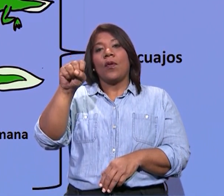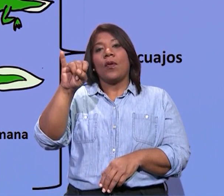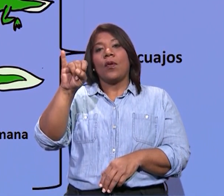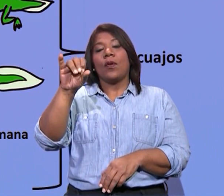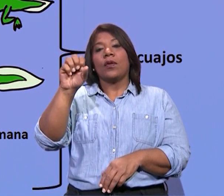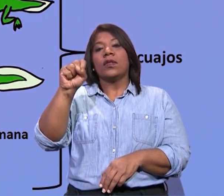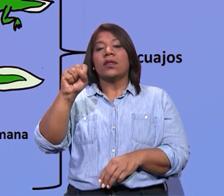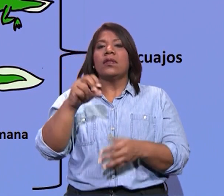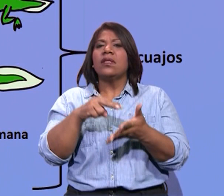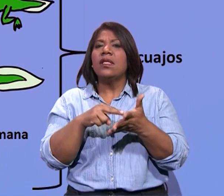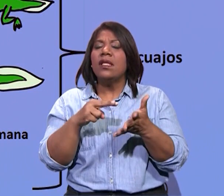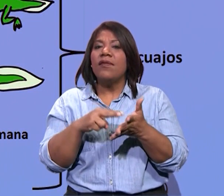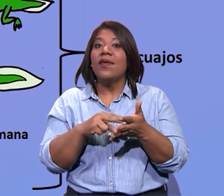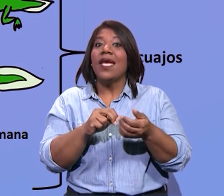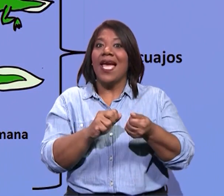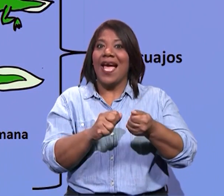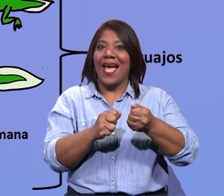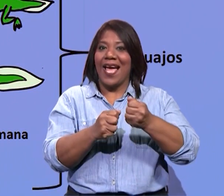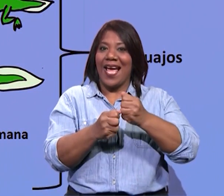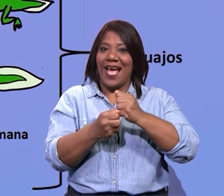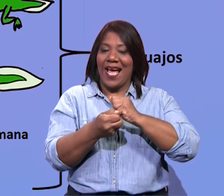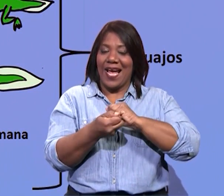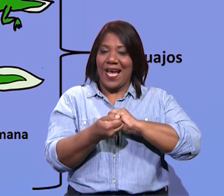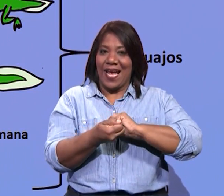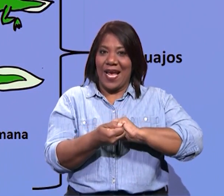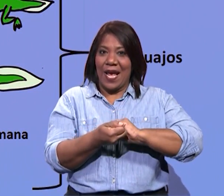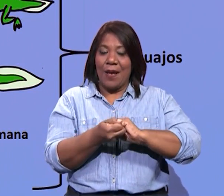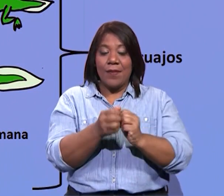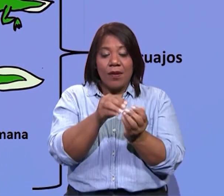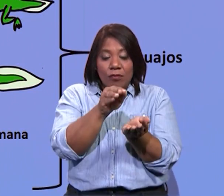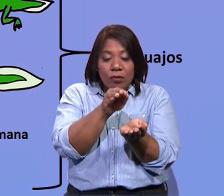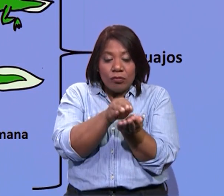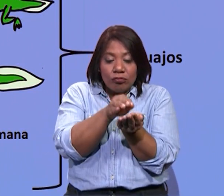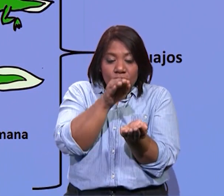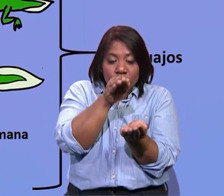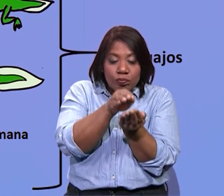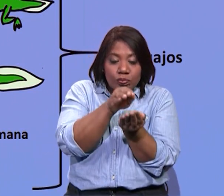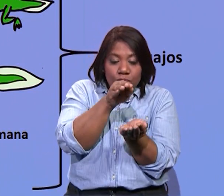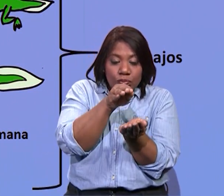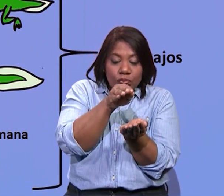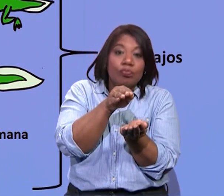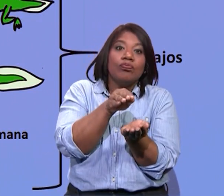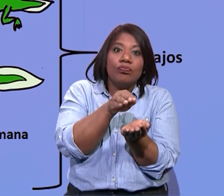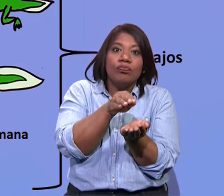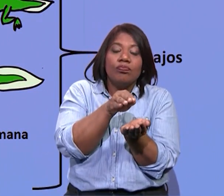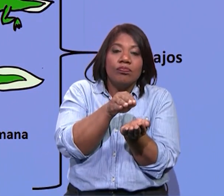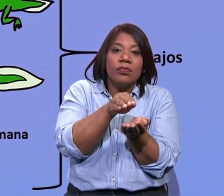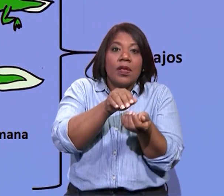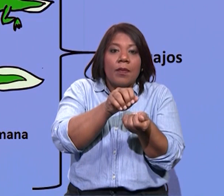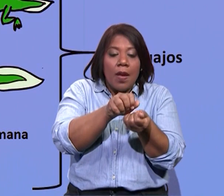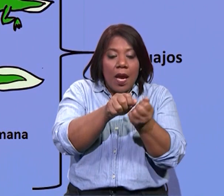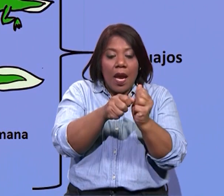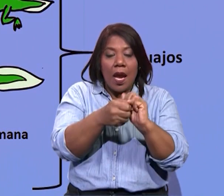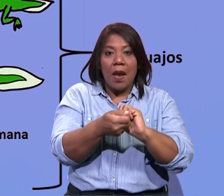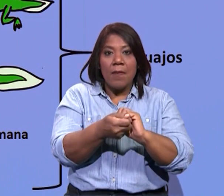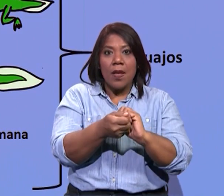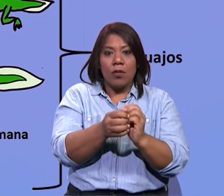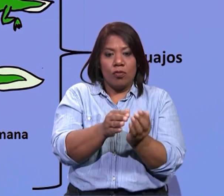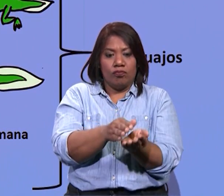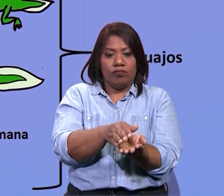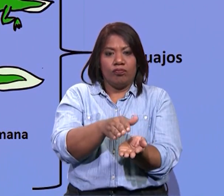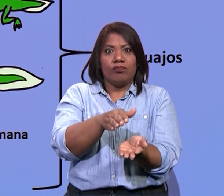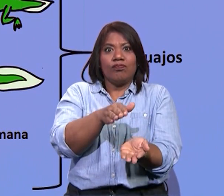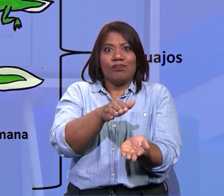cambios. Unos cambios dentro del cuerpo, en la estructura del cuerpo de ese animal hasta convertirse en el adulto.